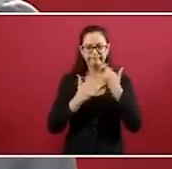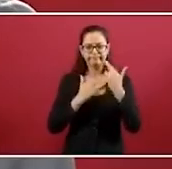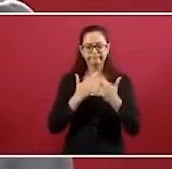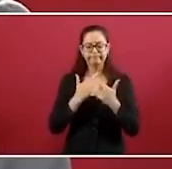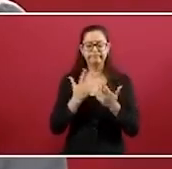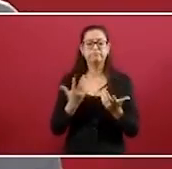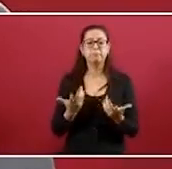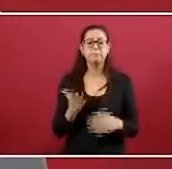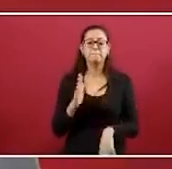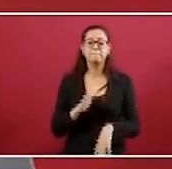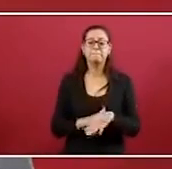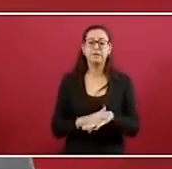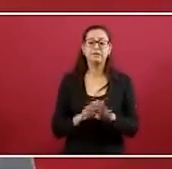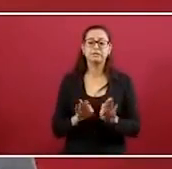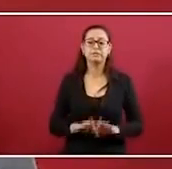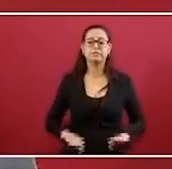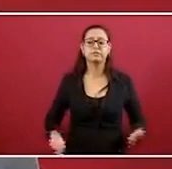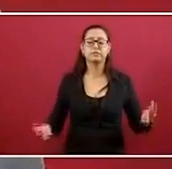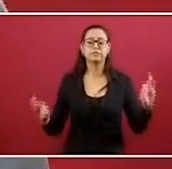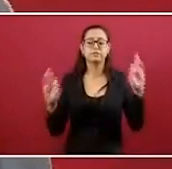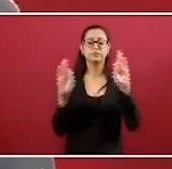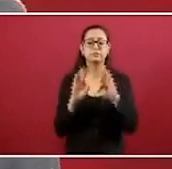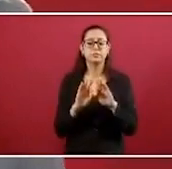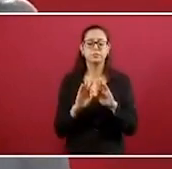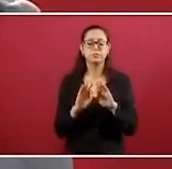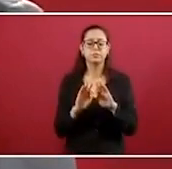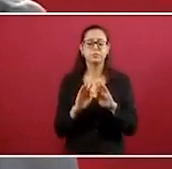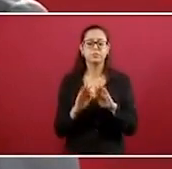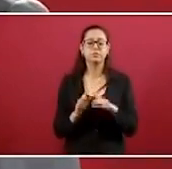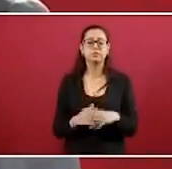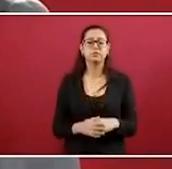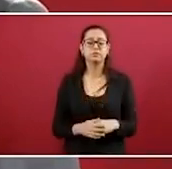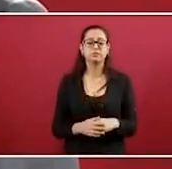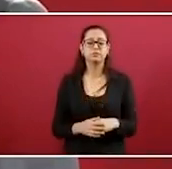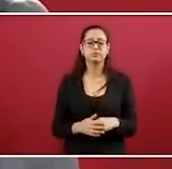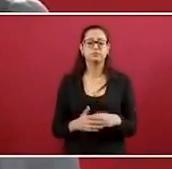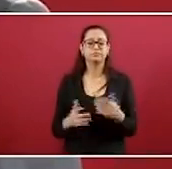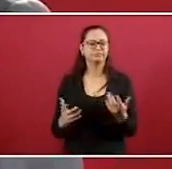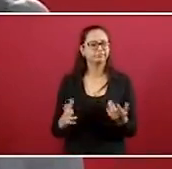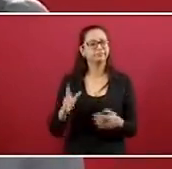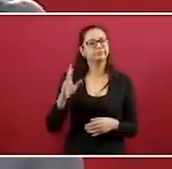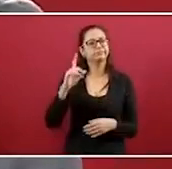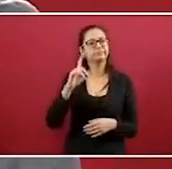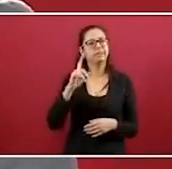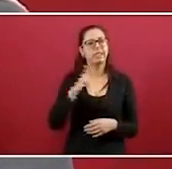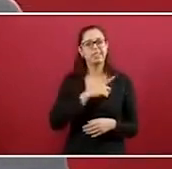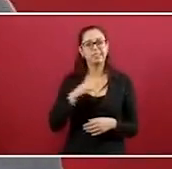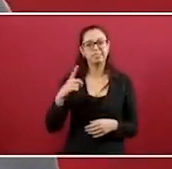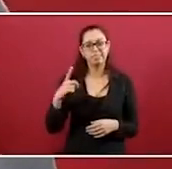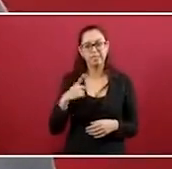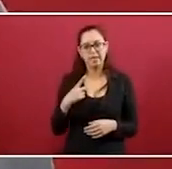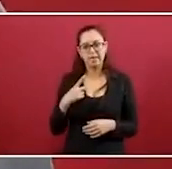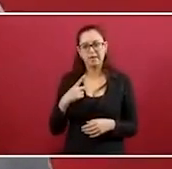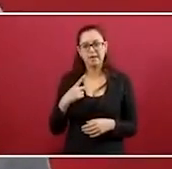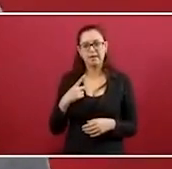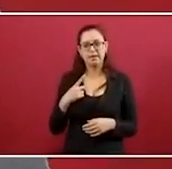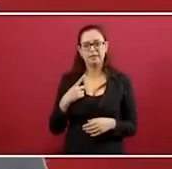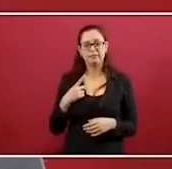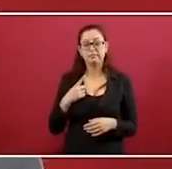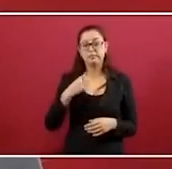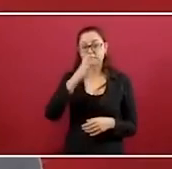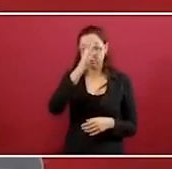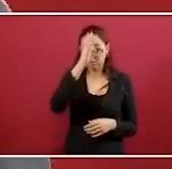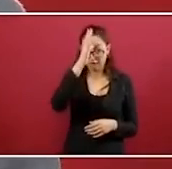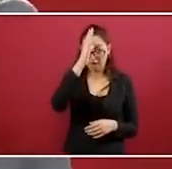y, sobre todo, se haga el acuerdo de que no van a aumentar